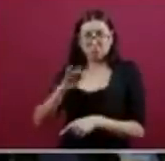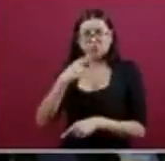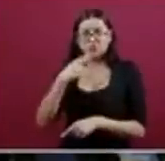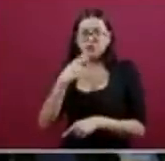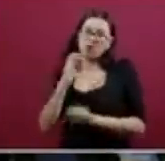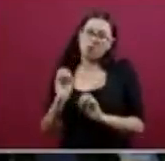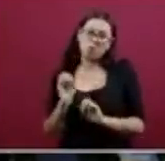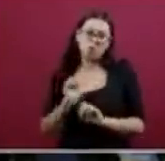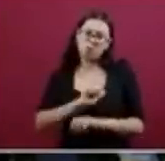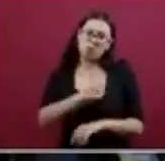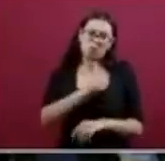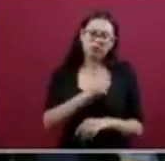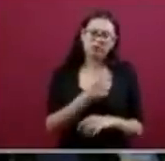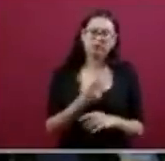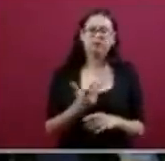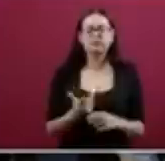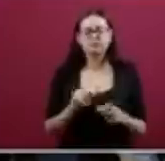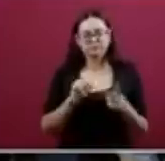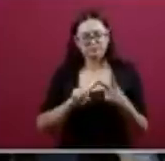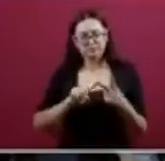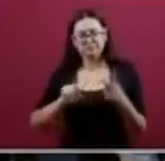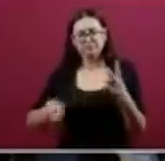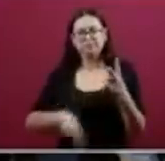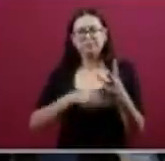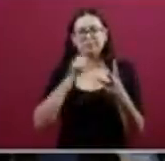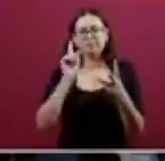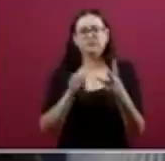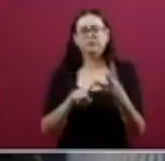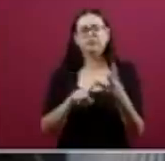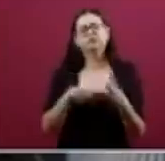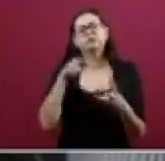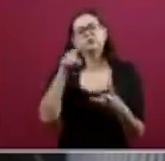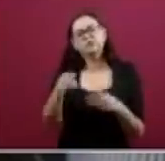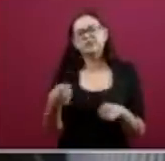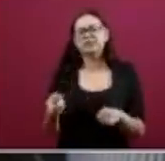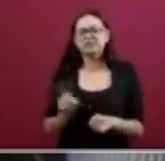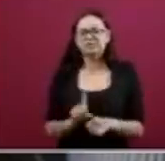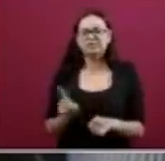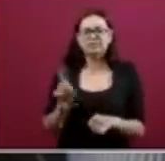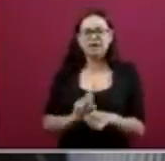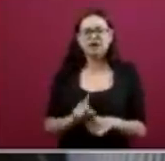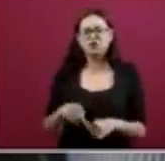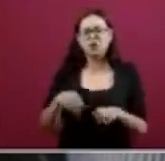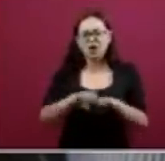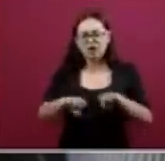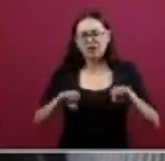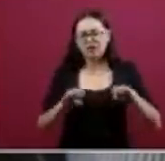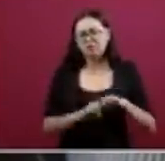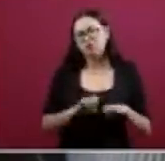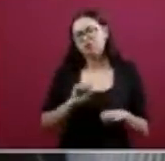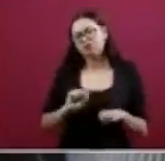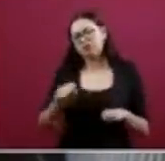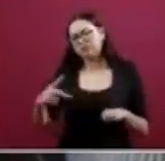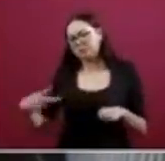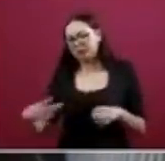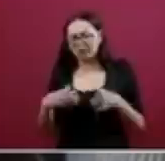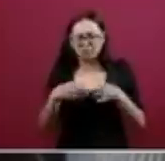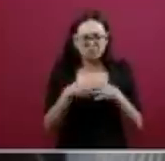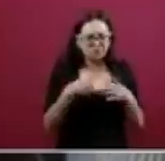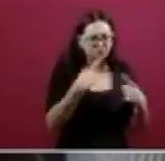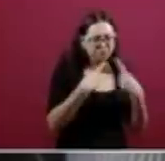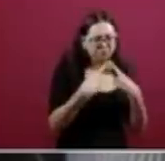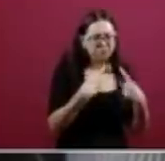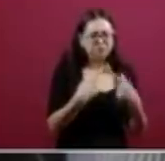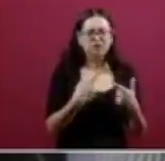Y todos los días usted sostiene una reunión de gabinete con los integrantes de su equipo de seguridad. ¿Qué le han dicho de este